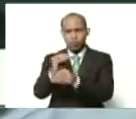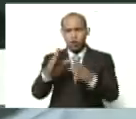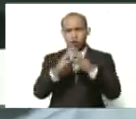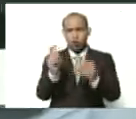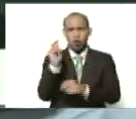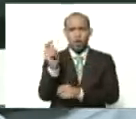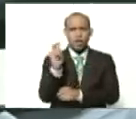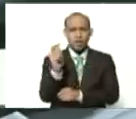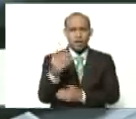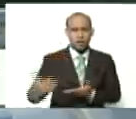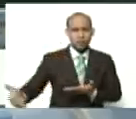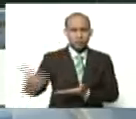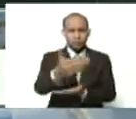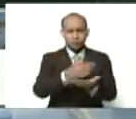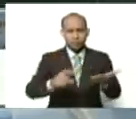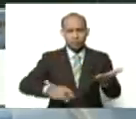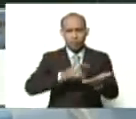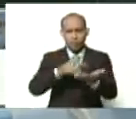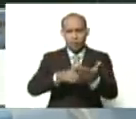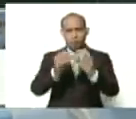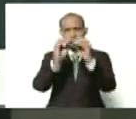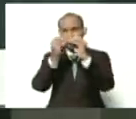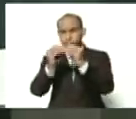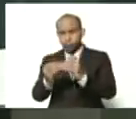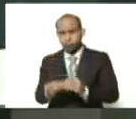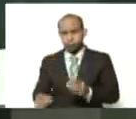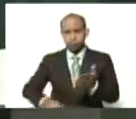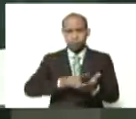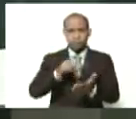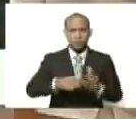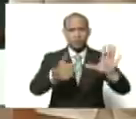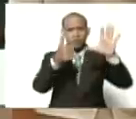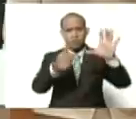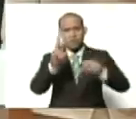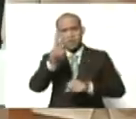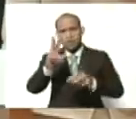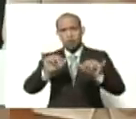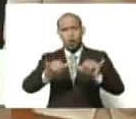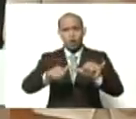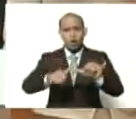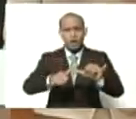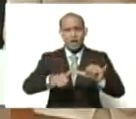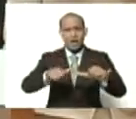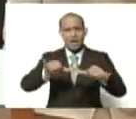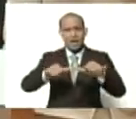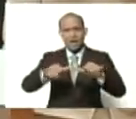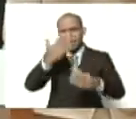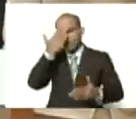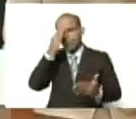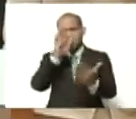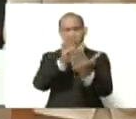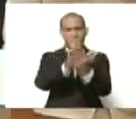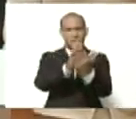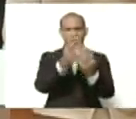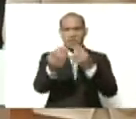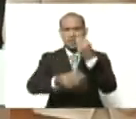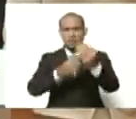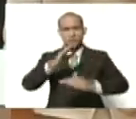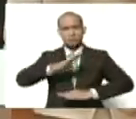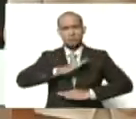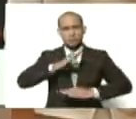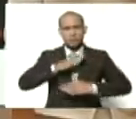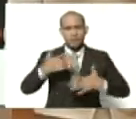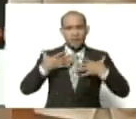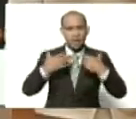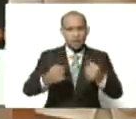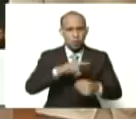de recuperación y adecuación, con las 62 brigadas de ingenieros de combate al frente para darle bienestar y salud